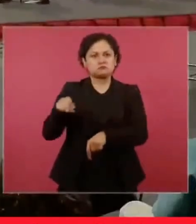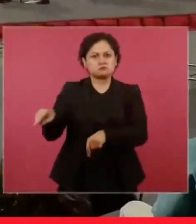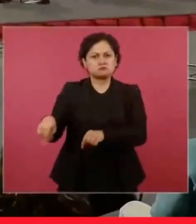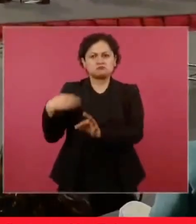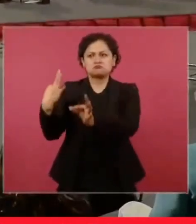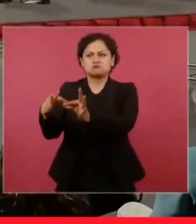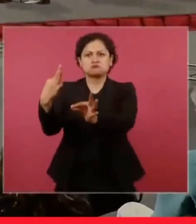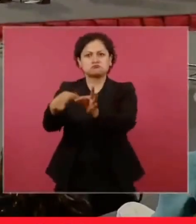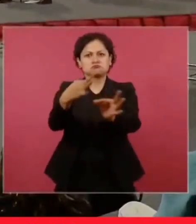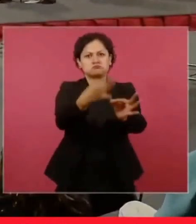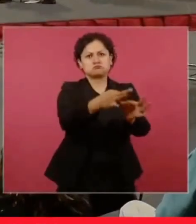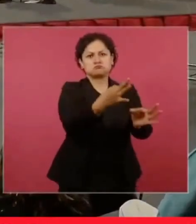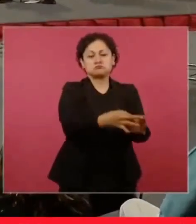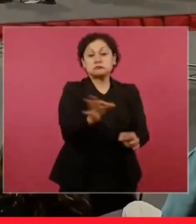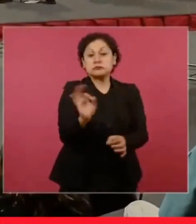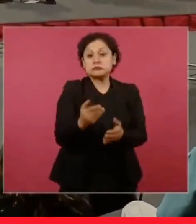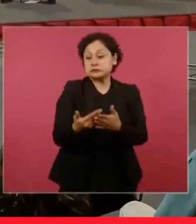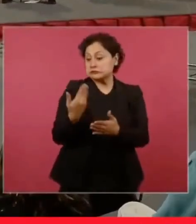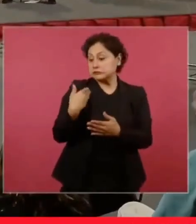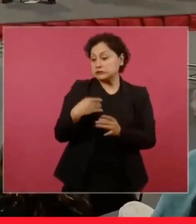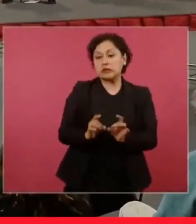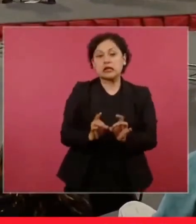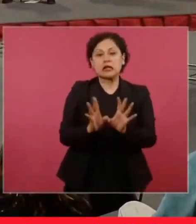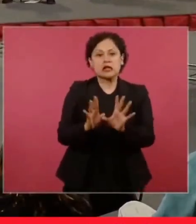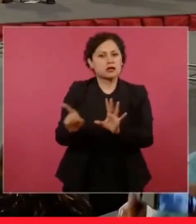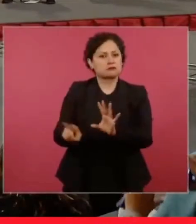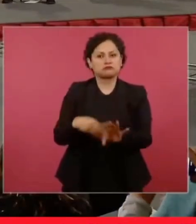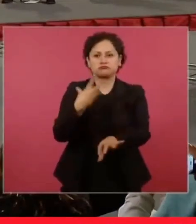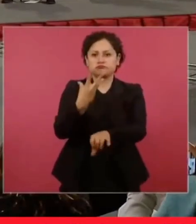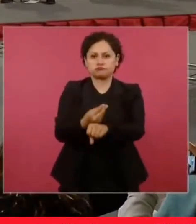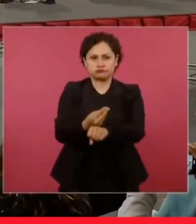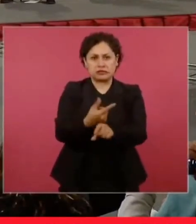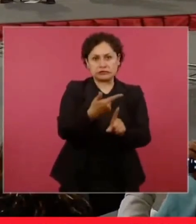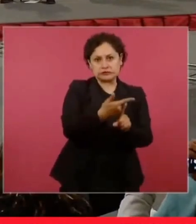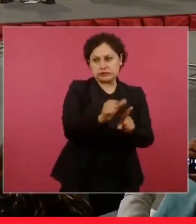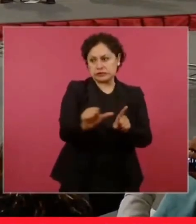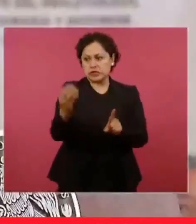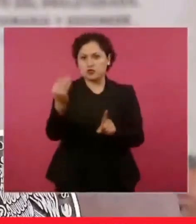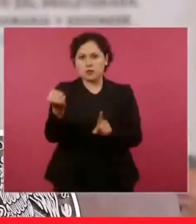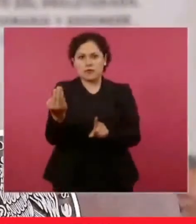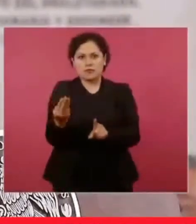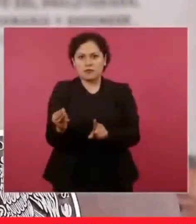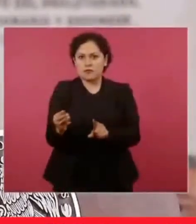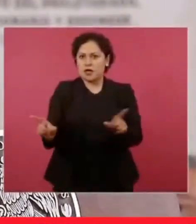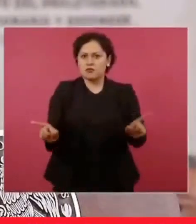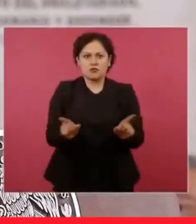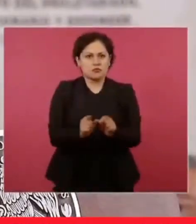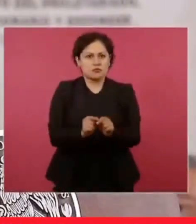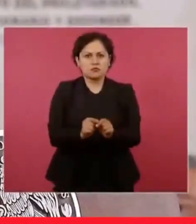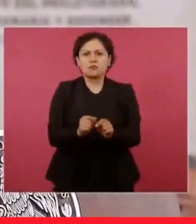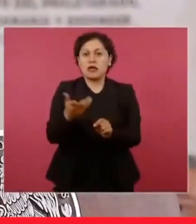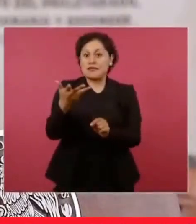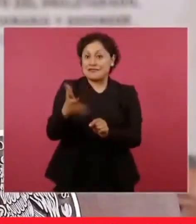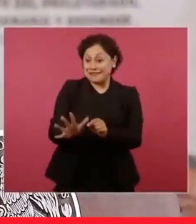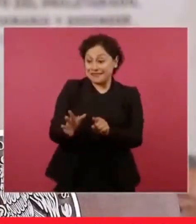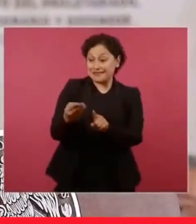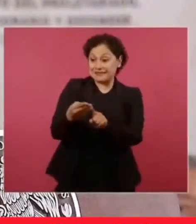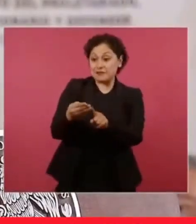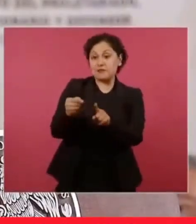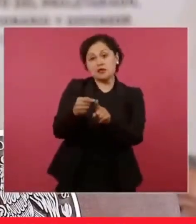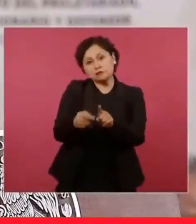una indisponibilidad. Se recuperaron en el periodo del 7 al 9 de mayo, de tal manera que a partir del día 10